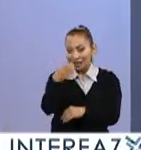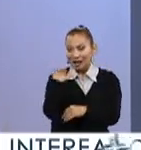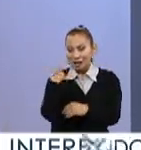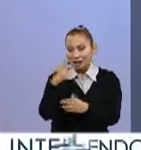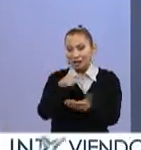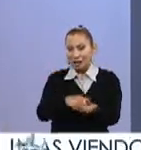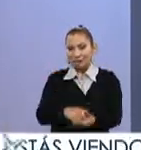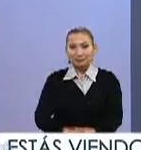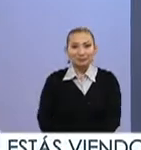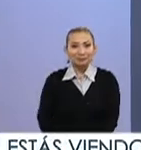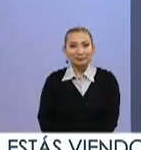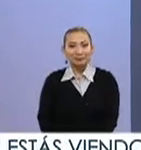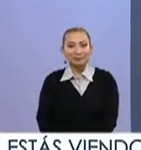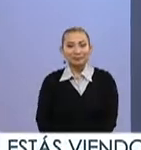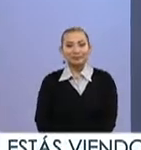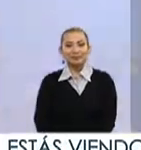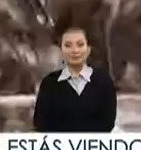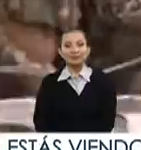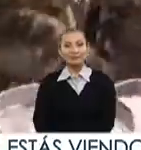estas dependencias.